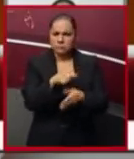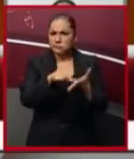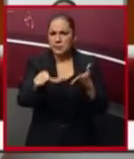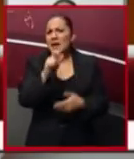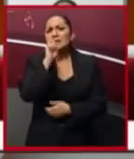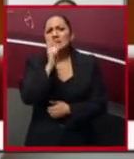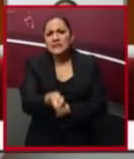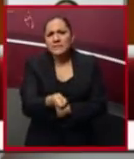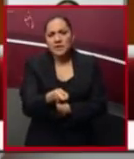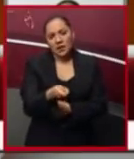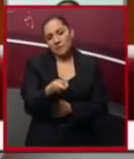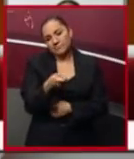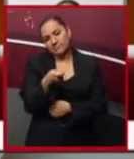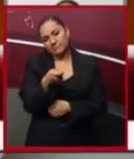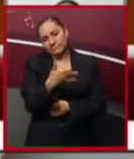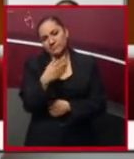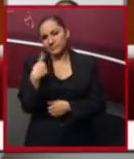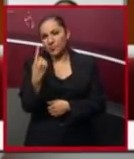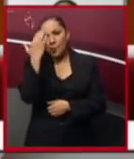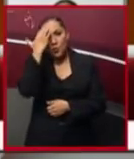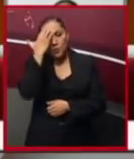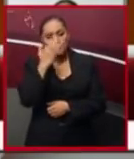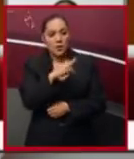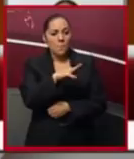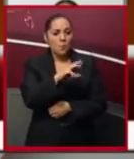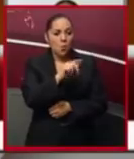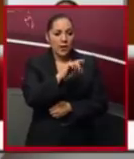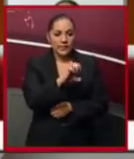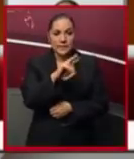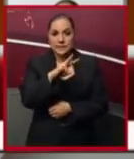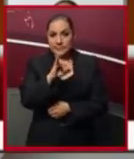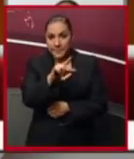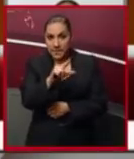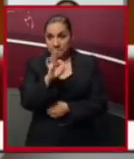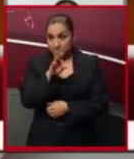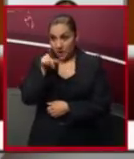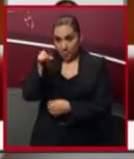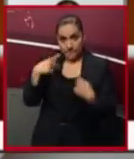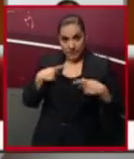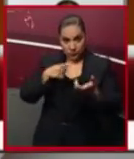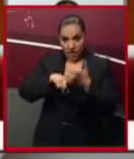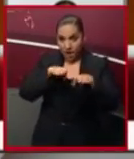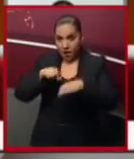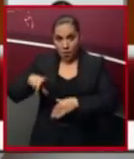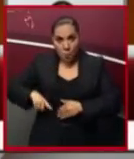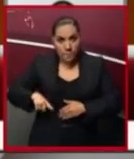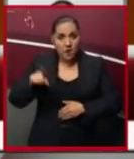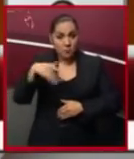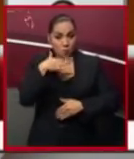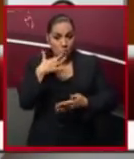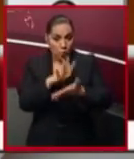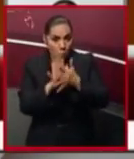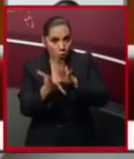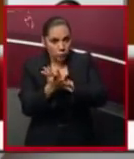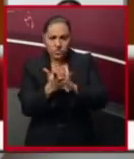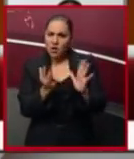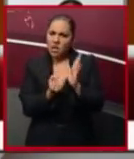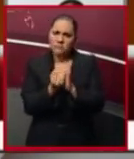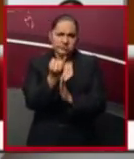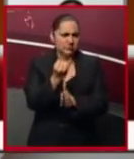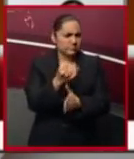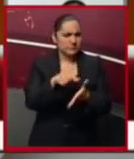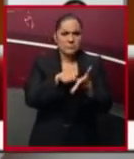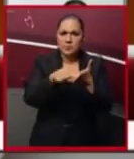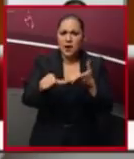muerte civil, para los funcionarios que se atrevan a cometer actos de corrupción. Esto significa